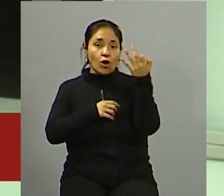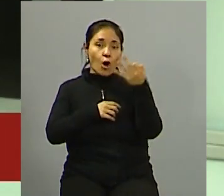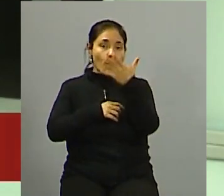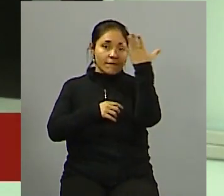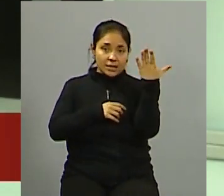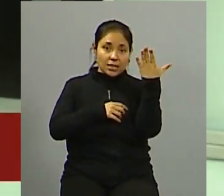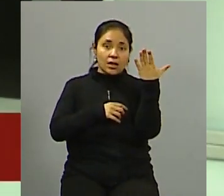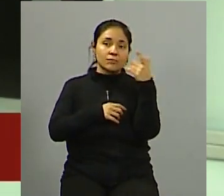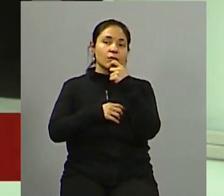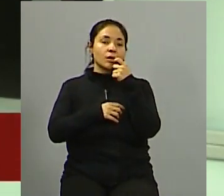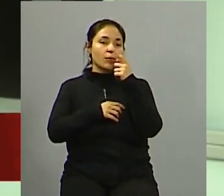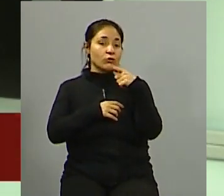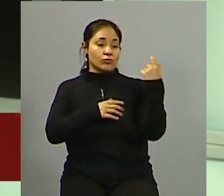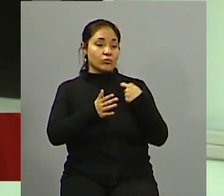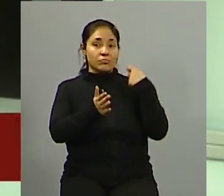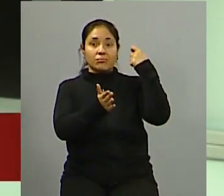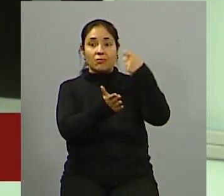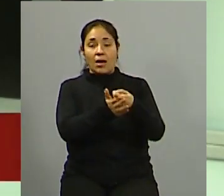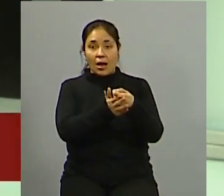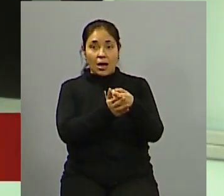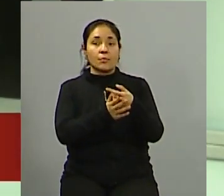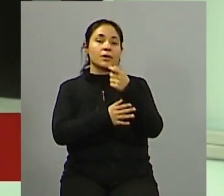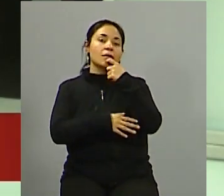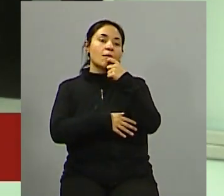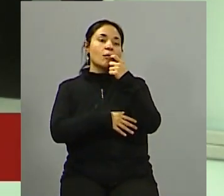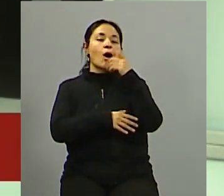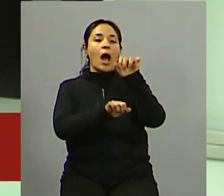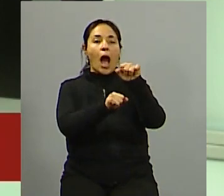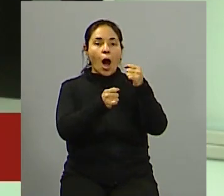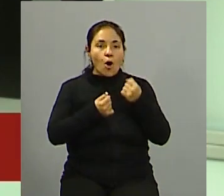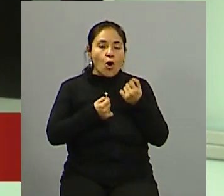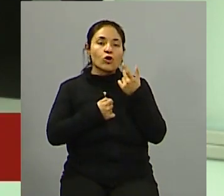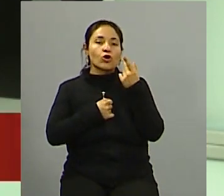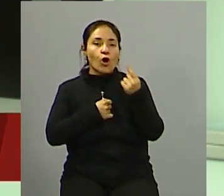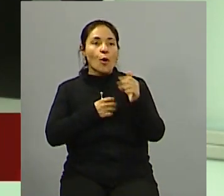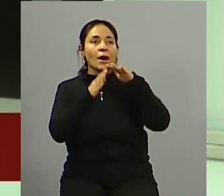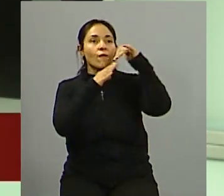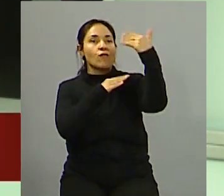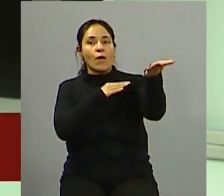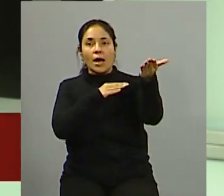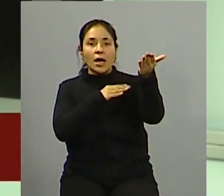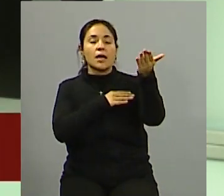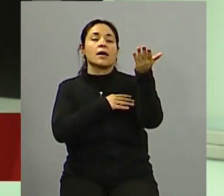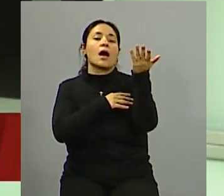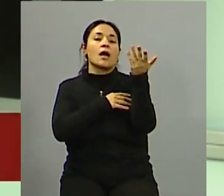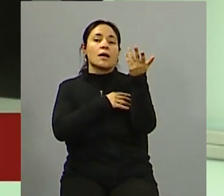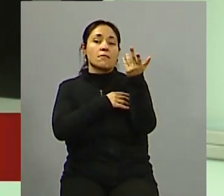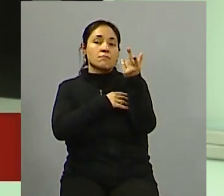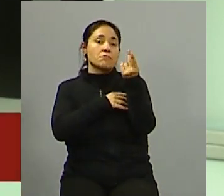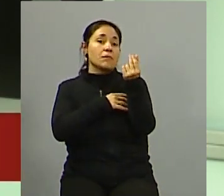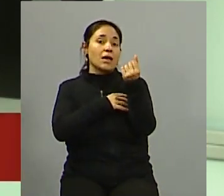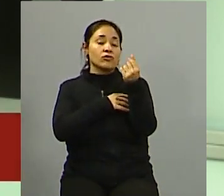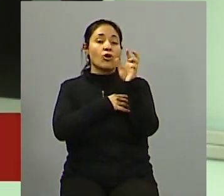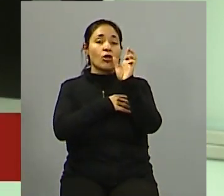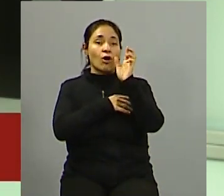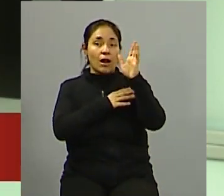si vamos a pagar algo, se me ocurre el ahorro, hacemos una compra al exterior y está cotizado eso en moneda